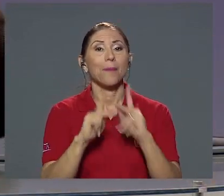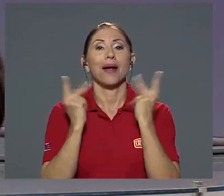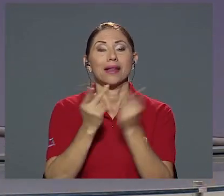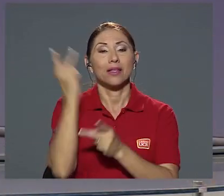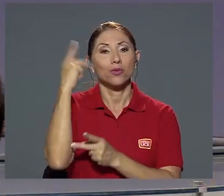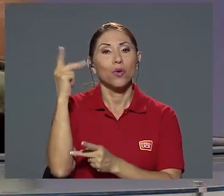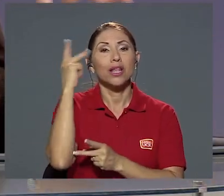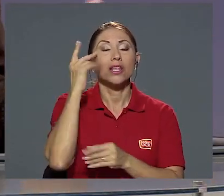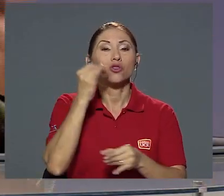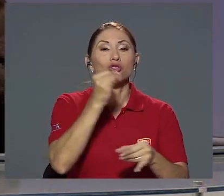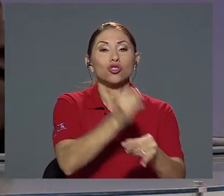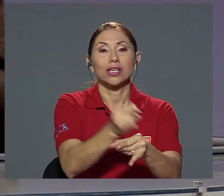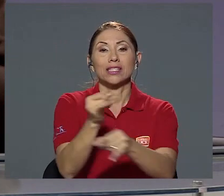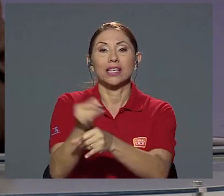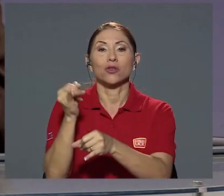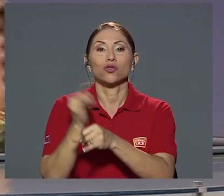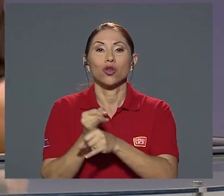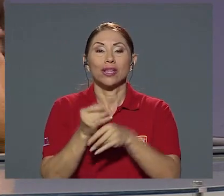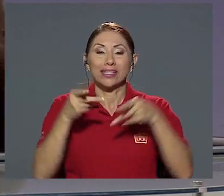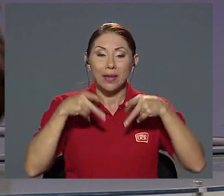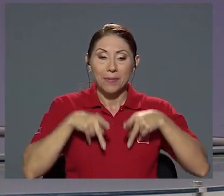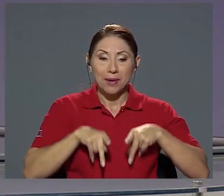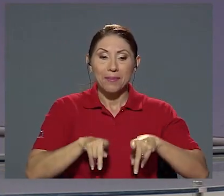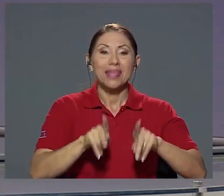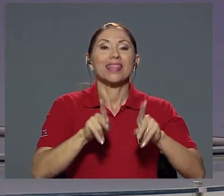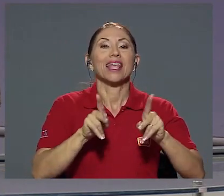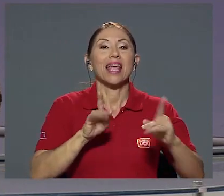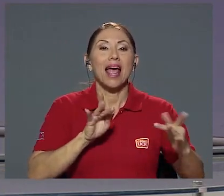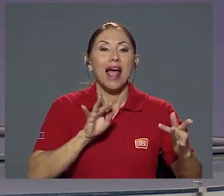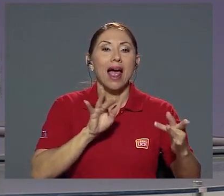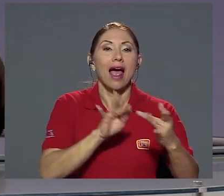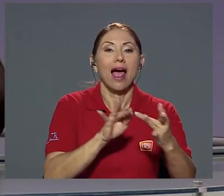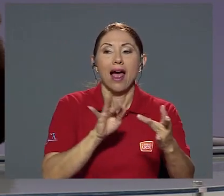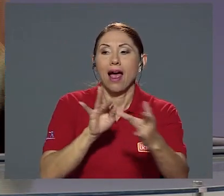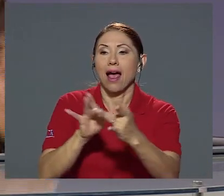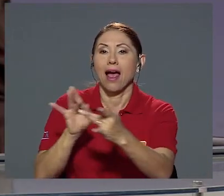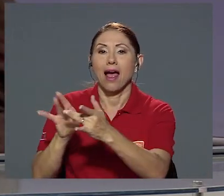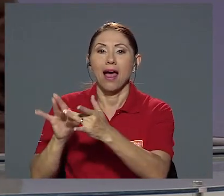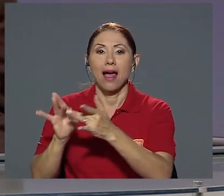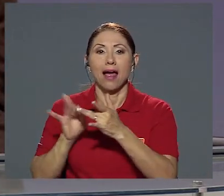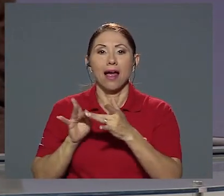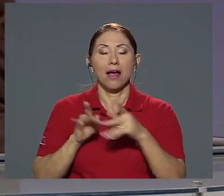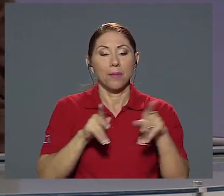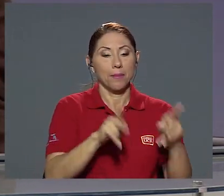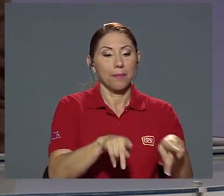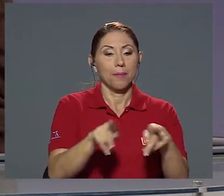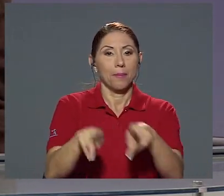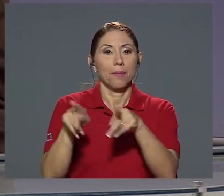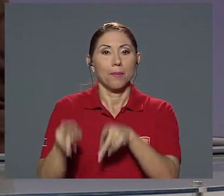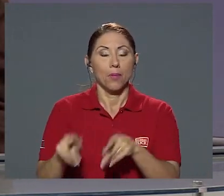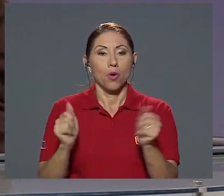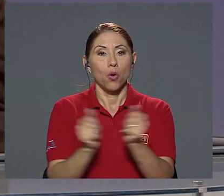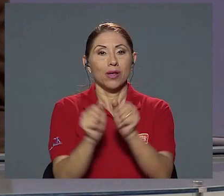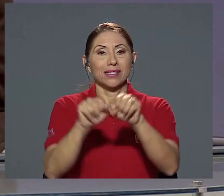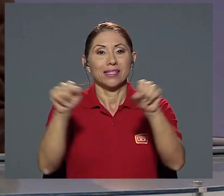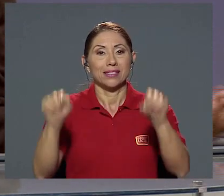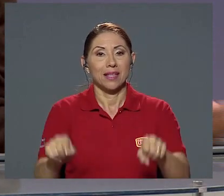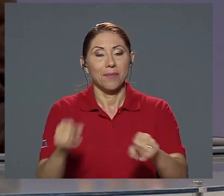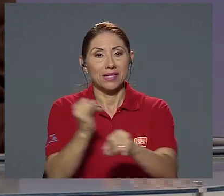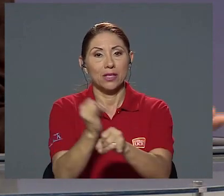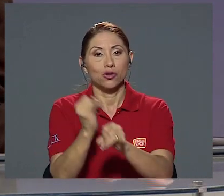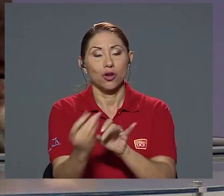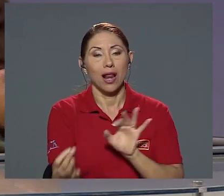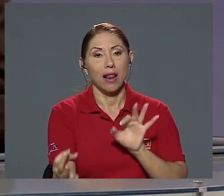que realmente permiten esa articulación entre la población y el sistema institucional, ¿verdad? Si